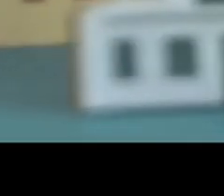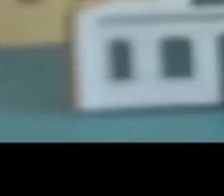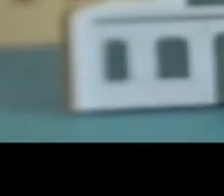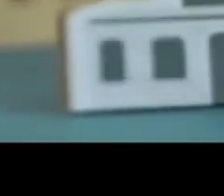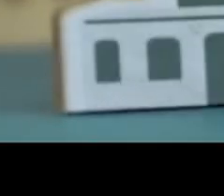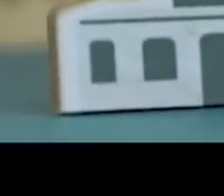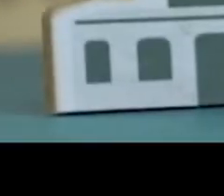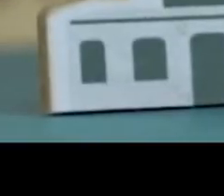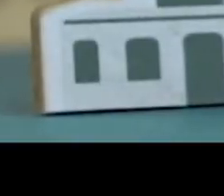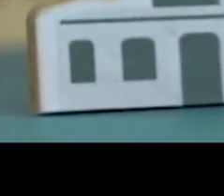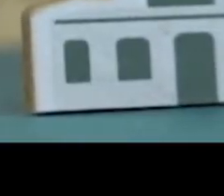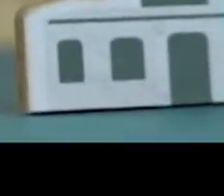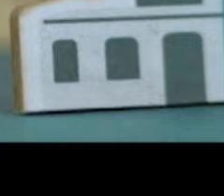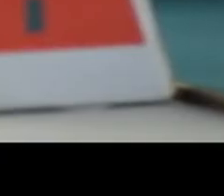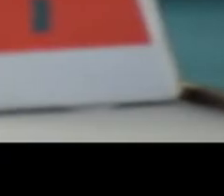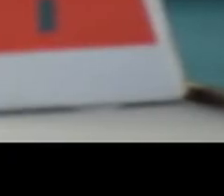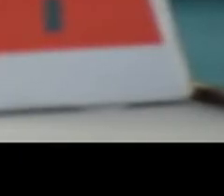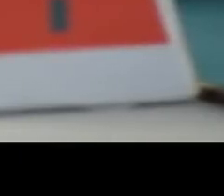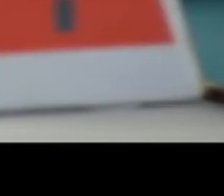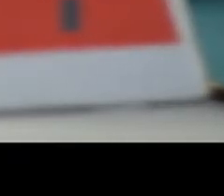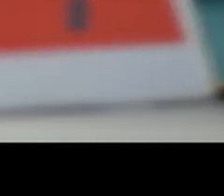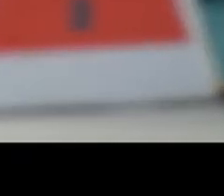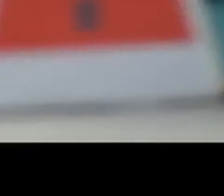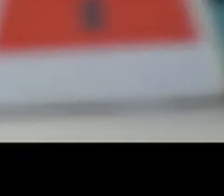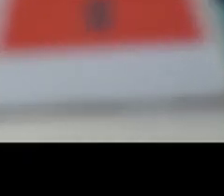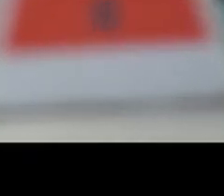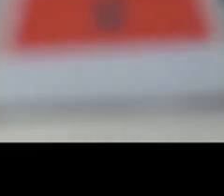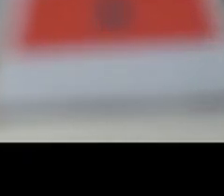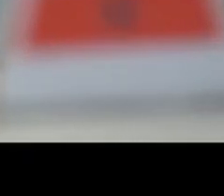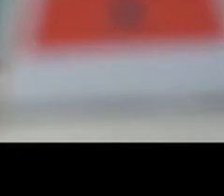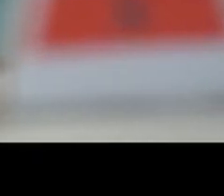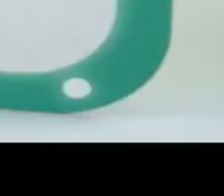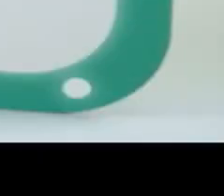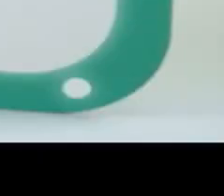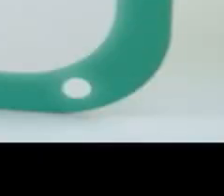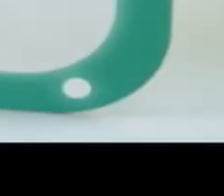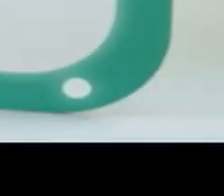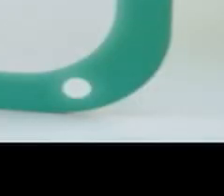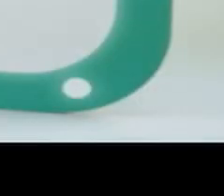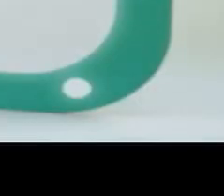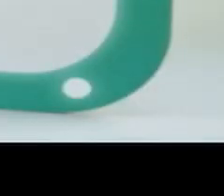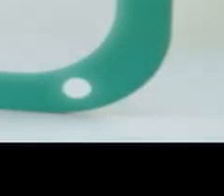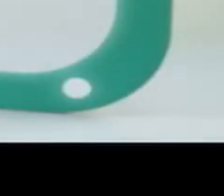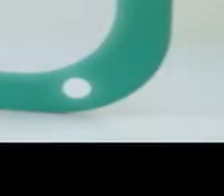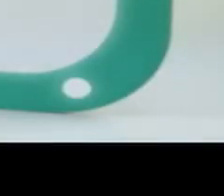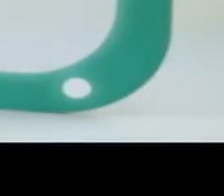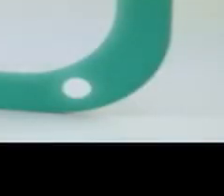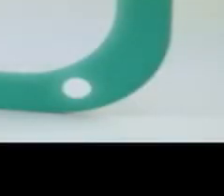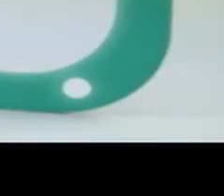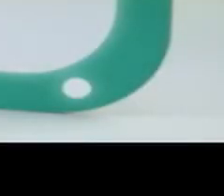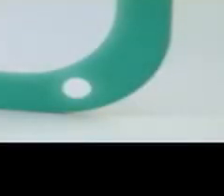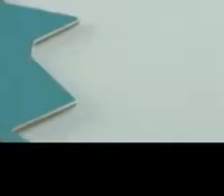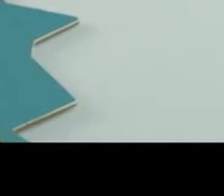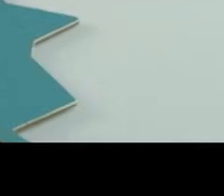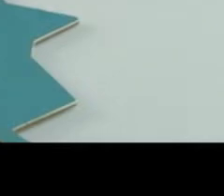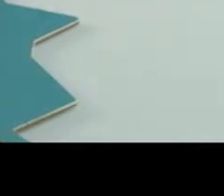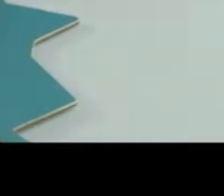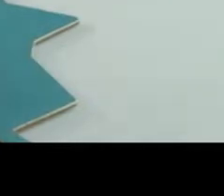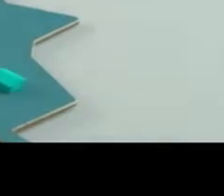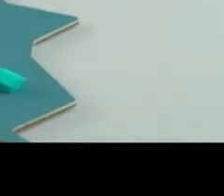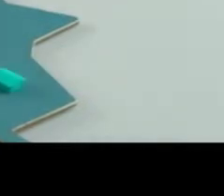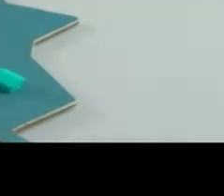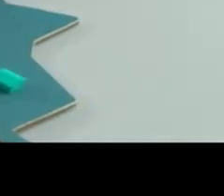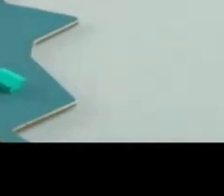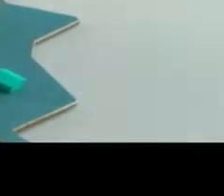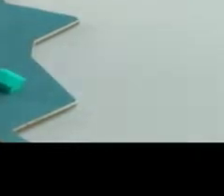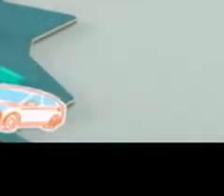La movilidad sostenible es la ruta energética que el país ha elegido transitar. Los vehículos eléctricos pueden